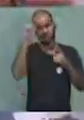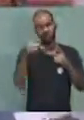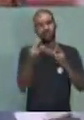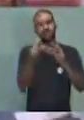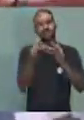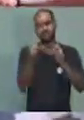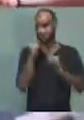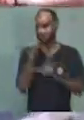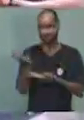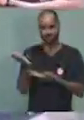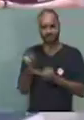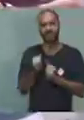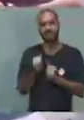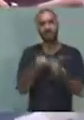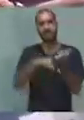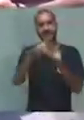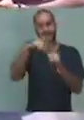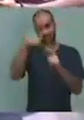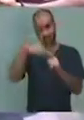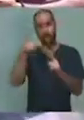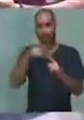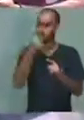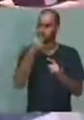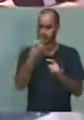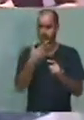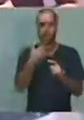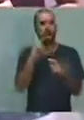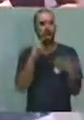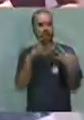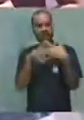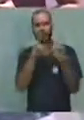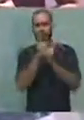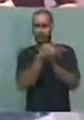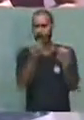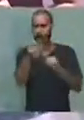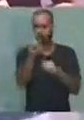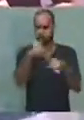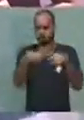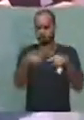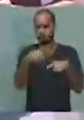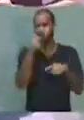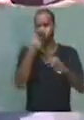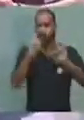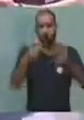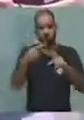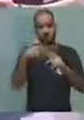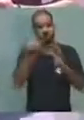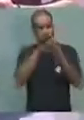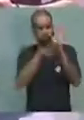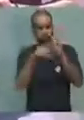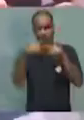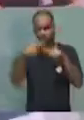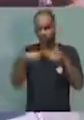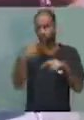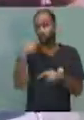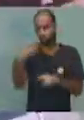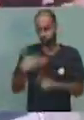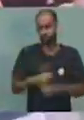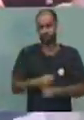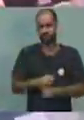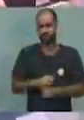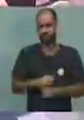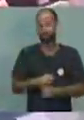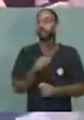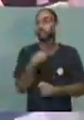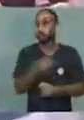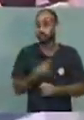www.picta.cu. Nuestro canal Jóvenes por la Vida te estará esperando con información novedosa y para revivir los momentos inolvidables de nuestro programa. Aprovecho también para